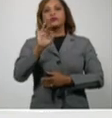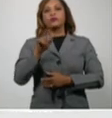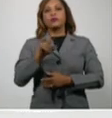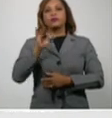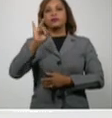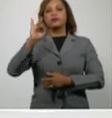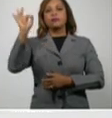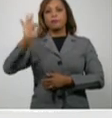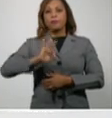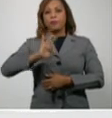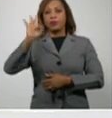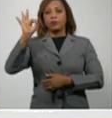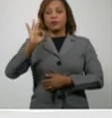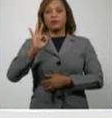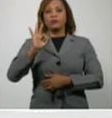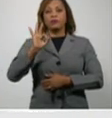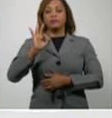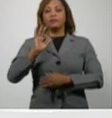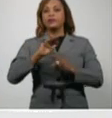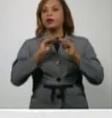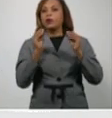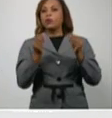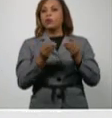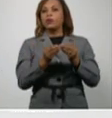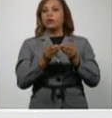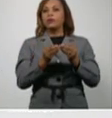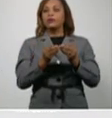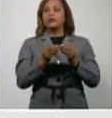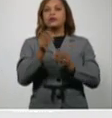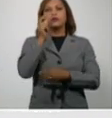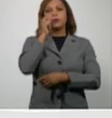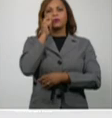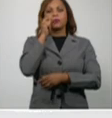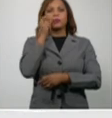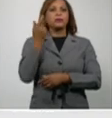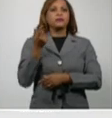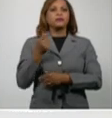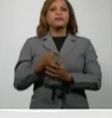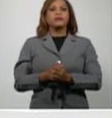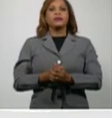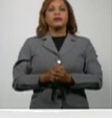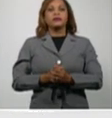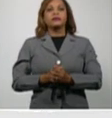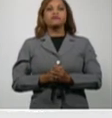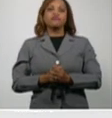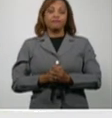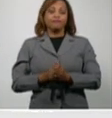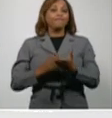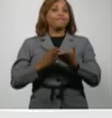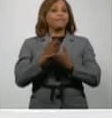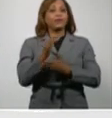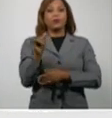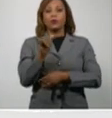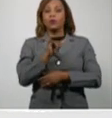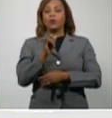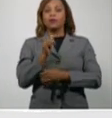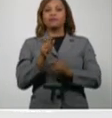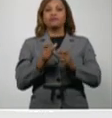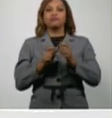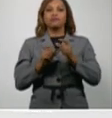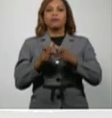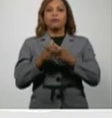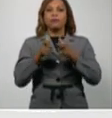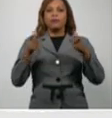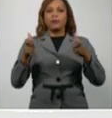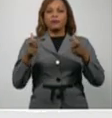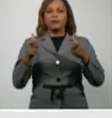48,7%, y en el acumulado el sexo masculino sigue teniendo un número mayor, un por ciento